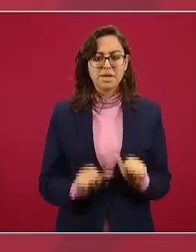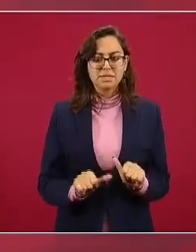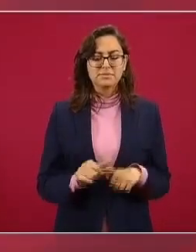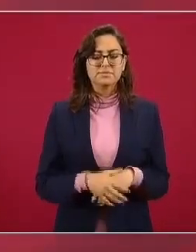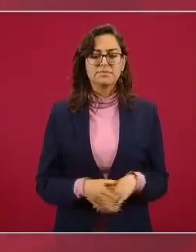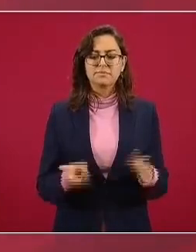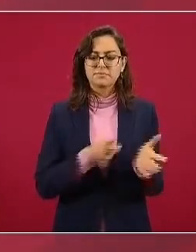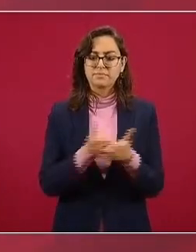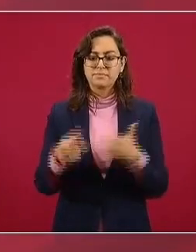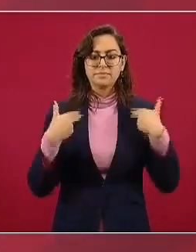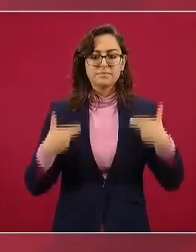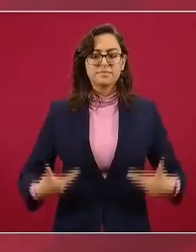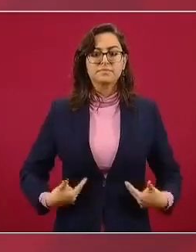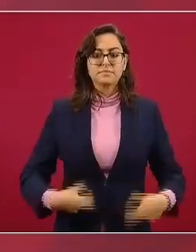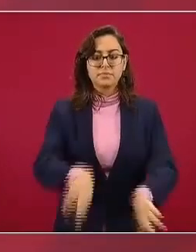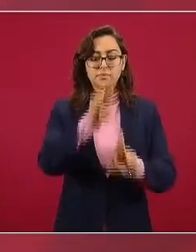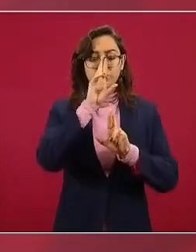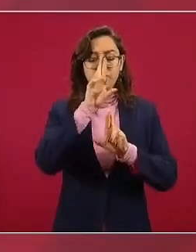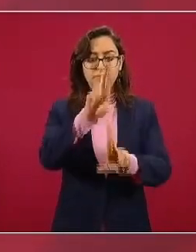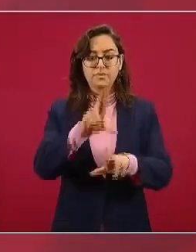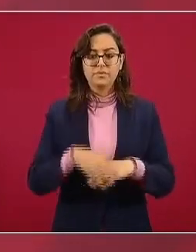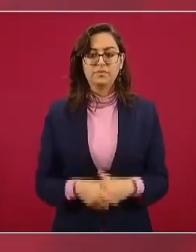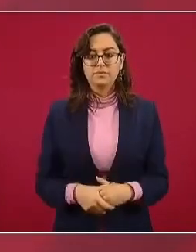respeto a los derechos humanos.